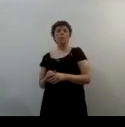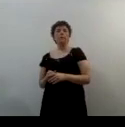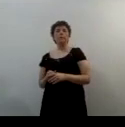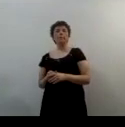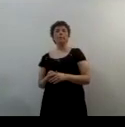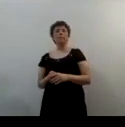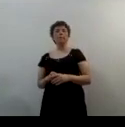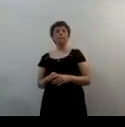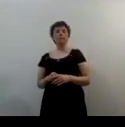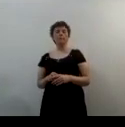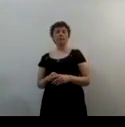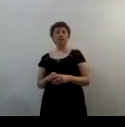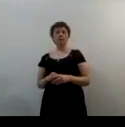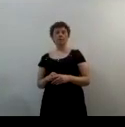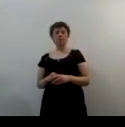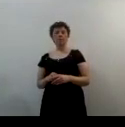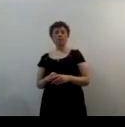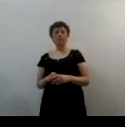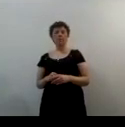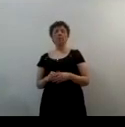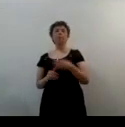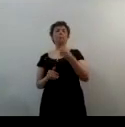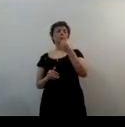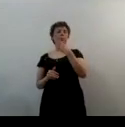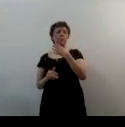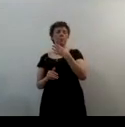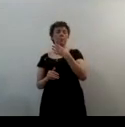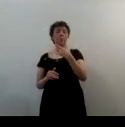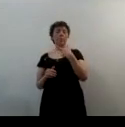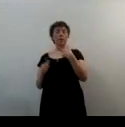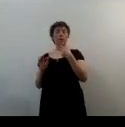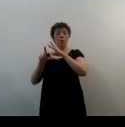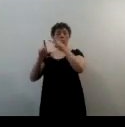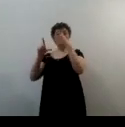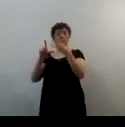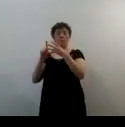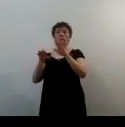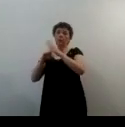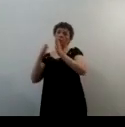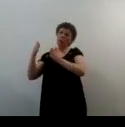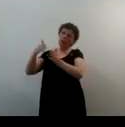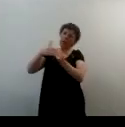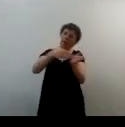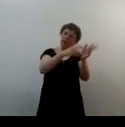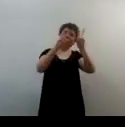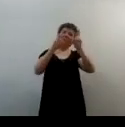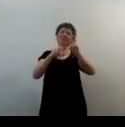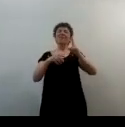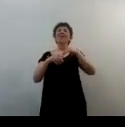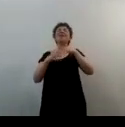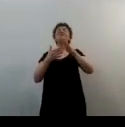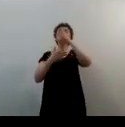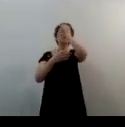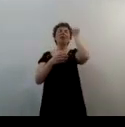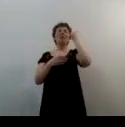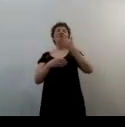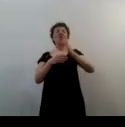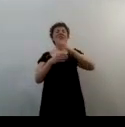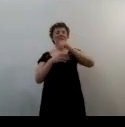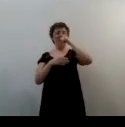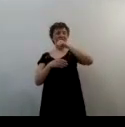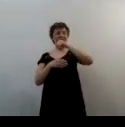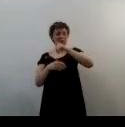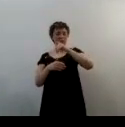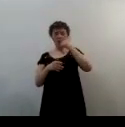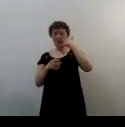Eh, y bueno, no he metido en esta página, que me he desviado con esto de los edulcorantes, vino, cerveza y demás. A ver, dentro de bebidas